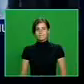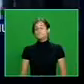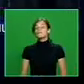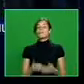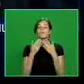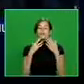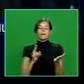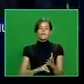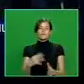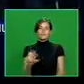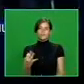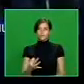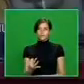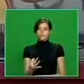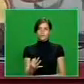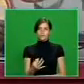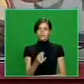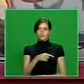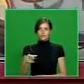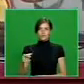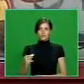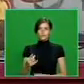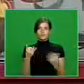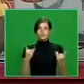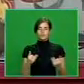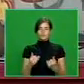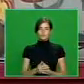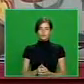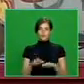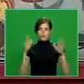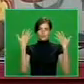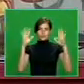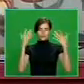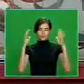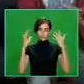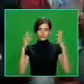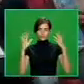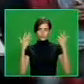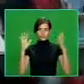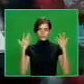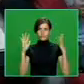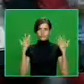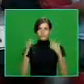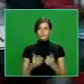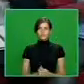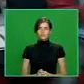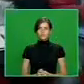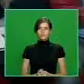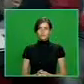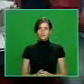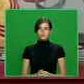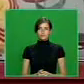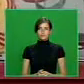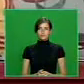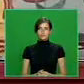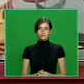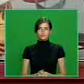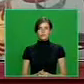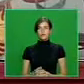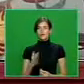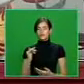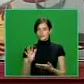gracias compañeros y compañeras ahora vamos vamos mira aquí llegó el